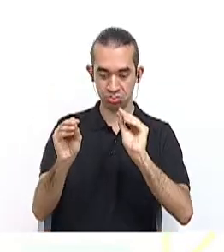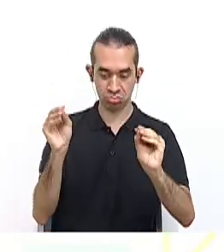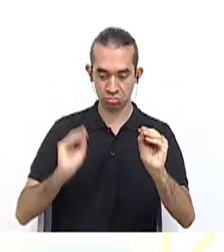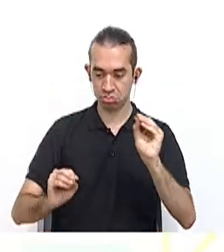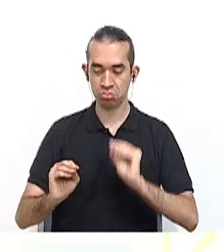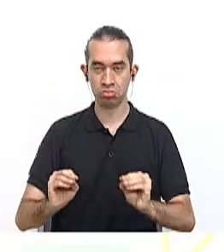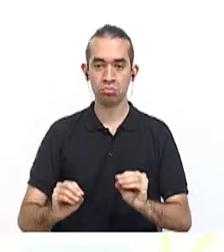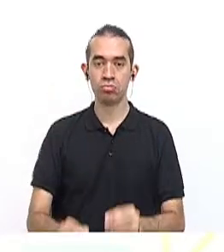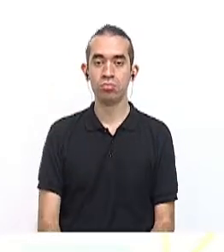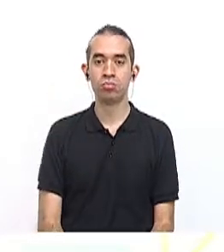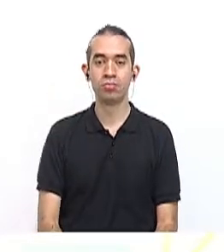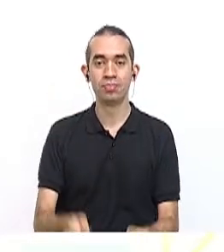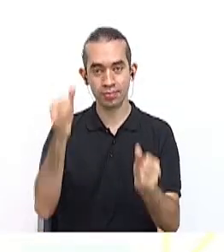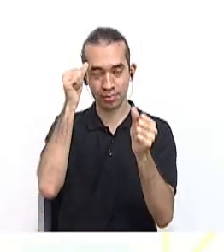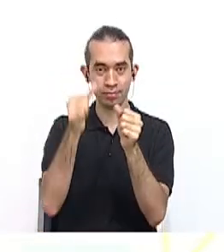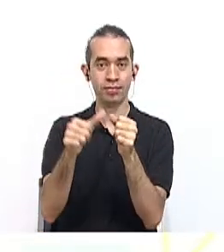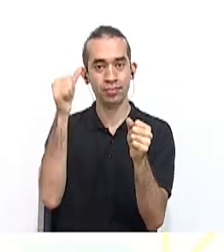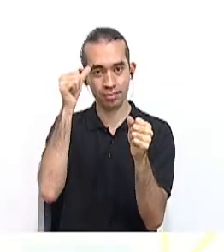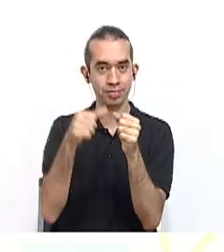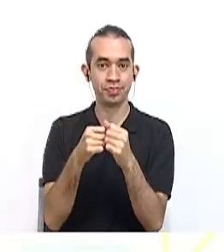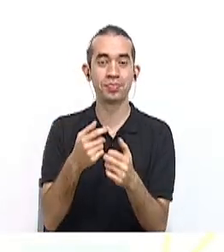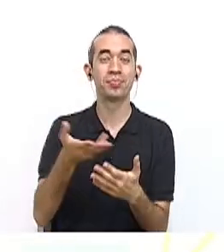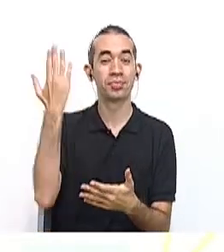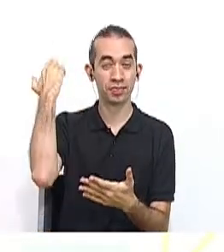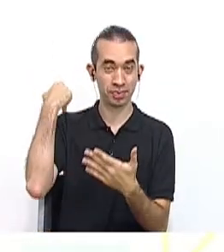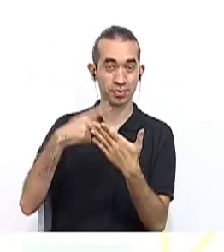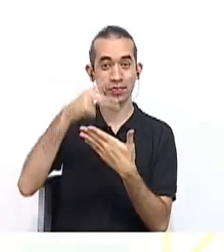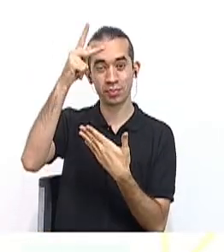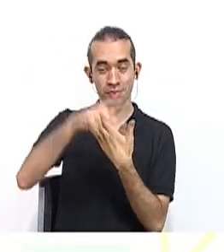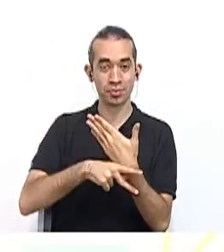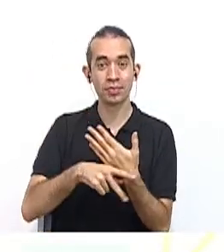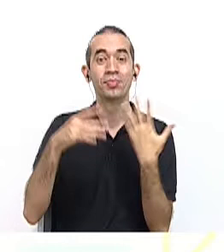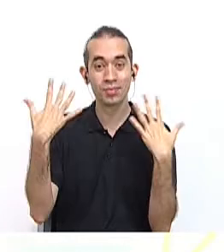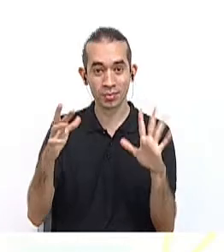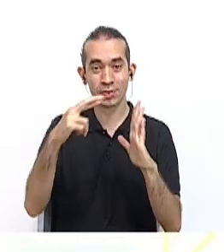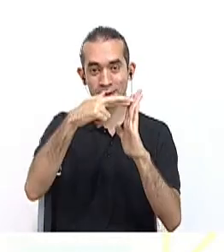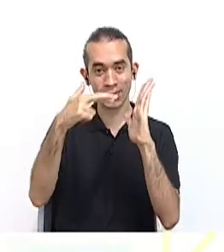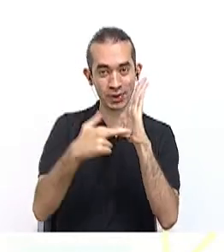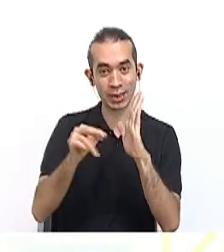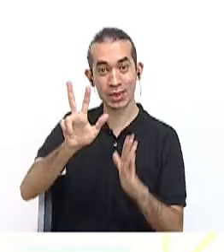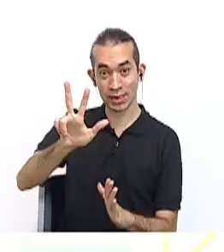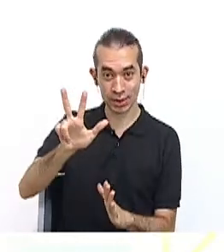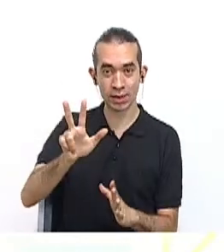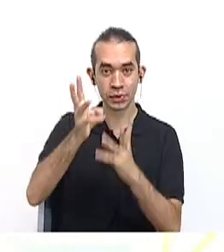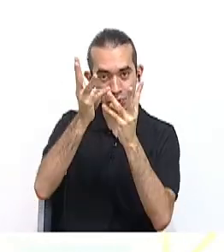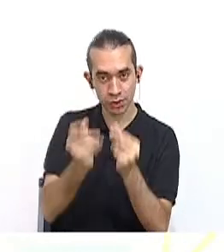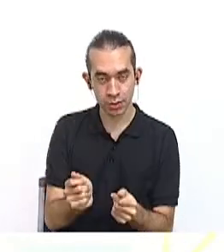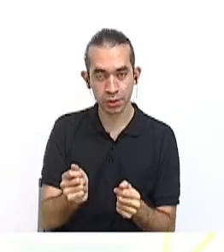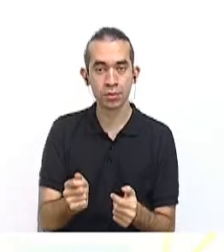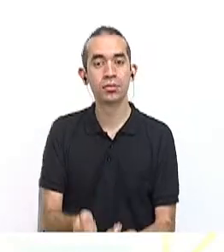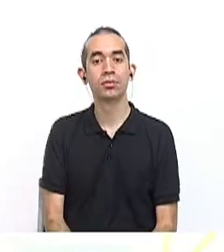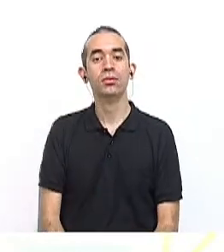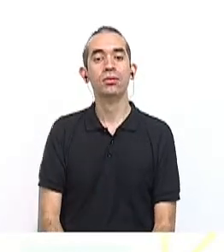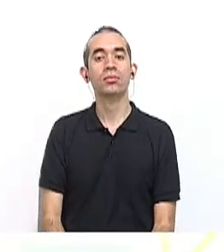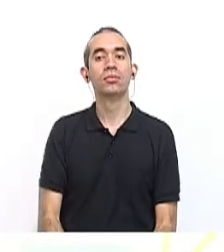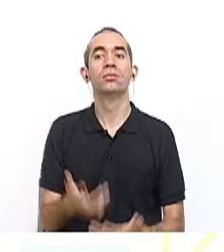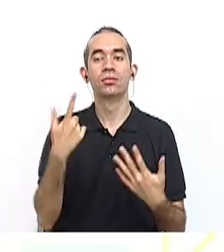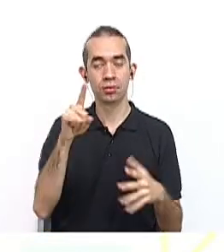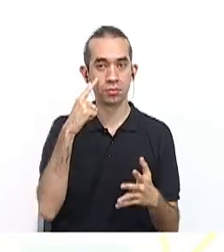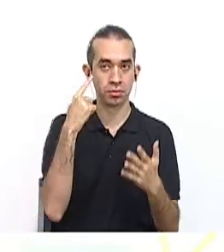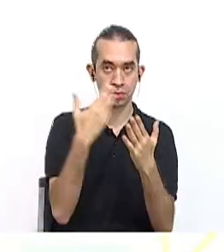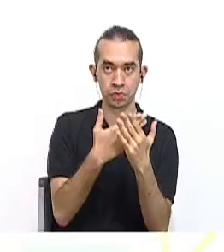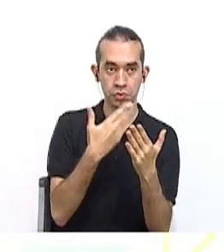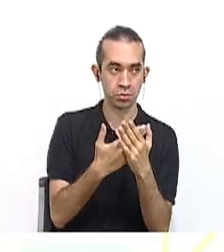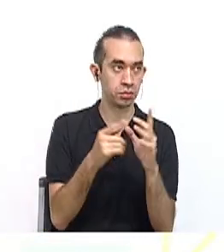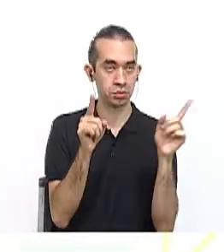1275. ¿Recuerdan? En los programas anteriores vimos la regla de 3. Entonces, como ya comprobamos que